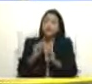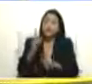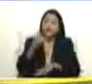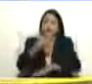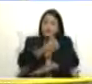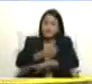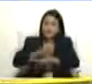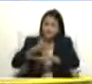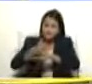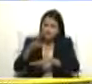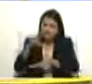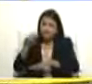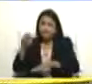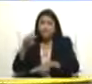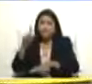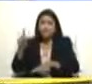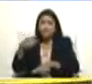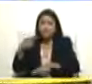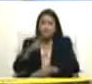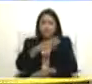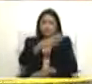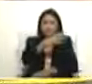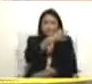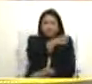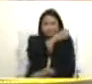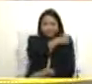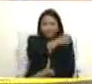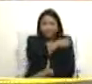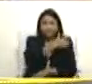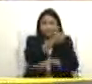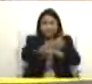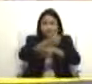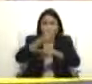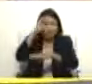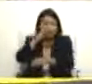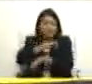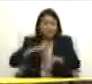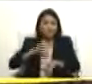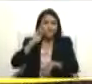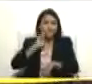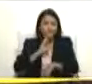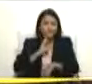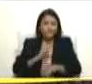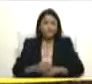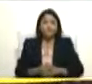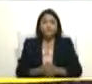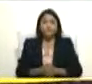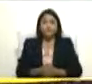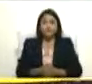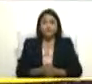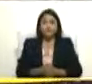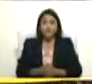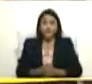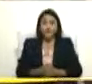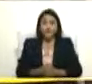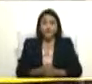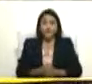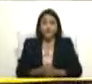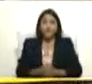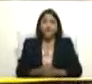¿Es vinculante o no es vinculante, generales, almirantes, oficiales, cadetes que me escuchan? ¿Es vinculante o no es